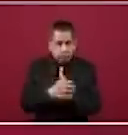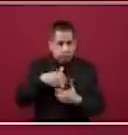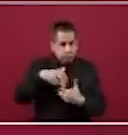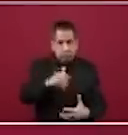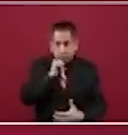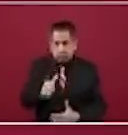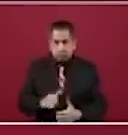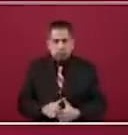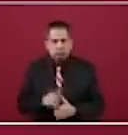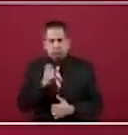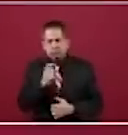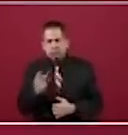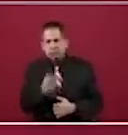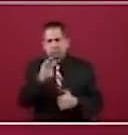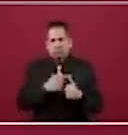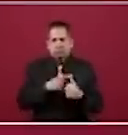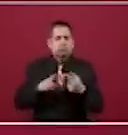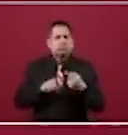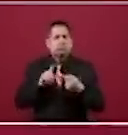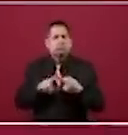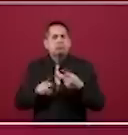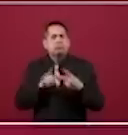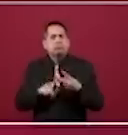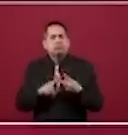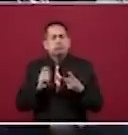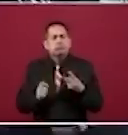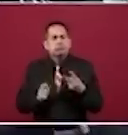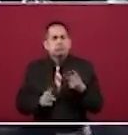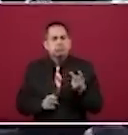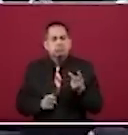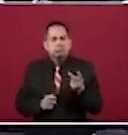recursos? Esa es mi primera pregunta. La segunda, preguntarle,